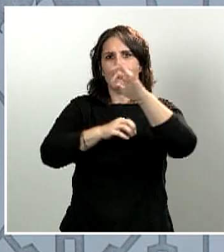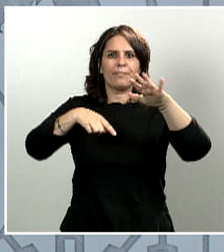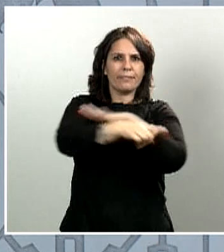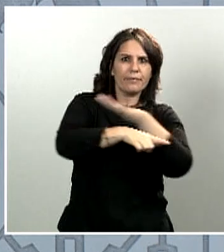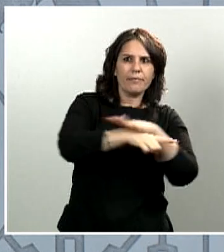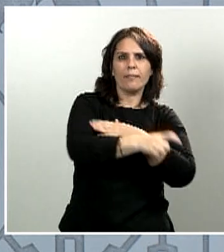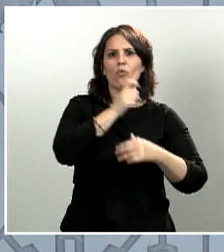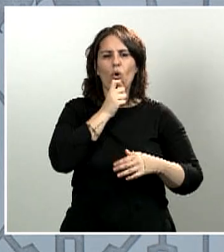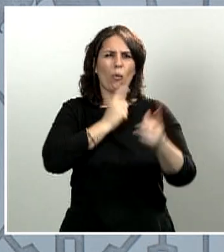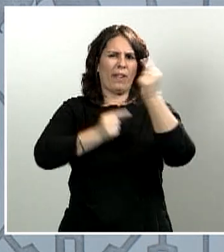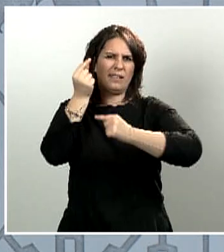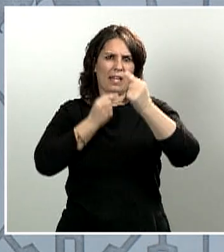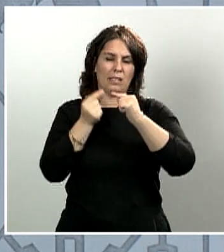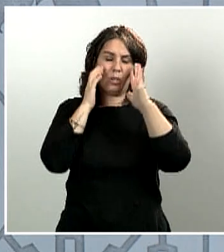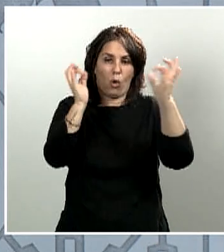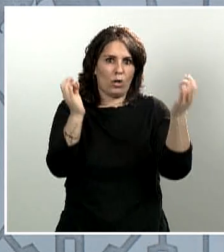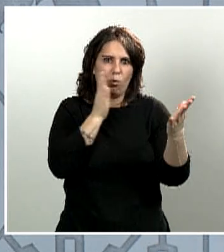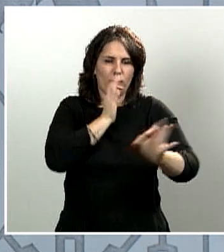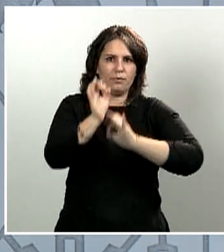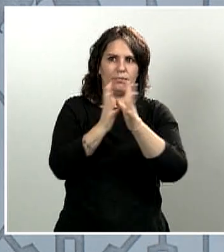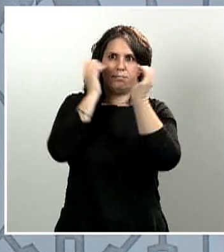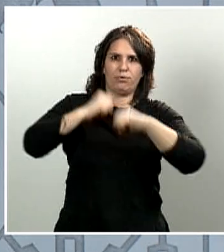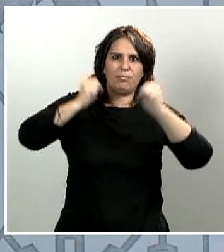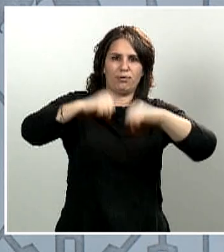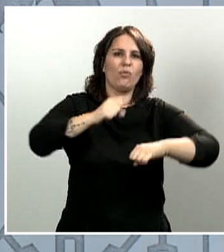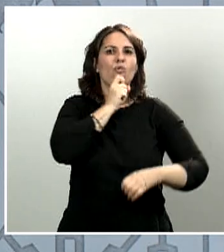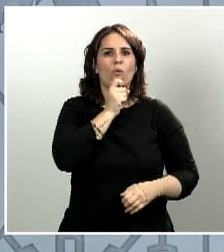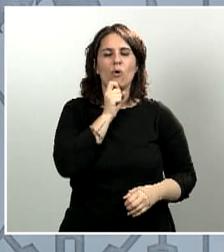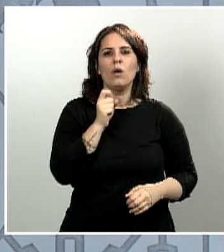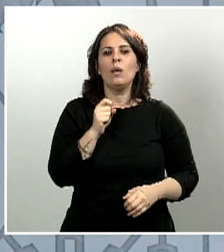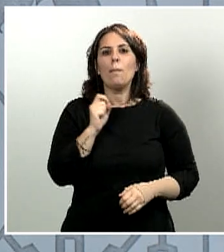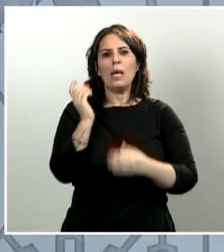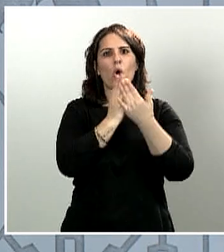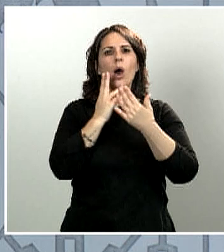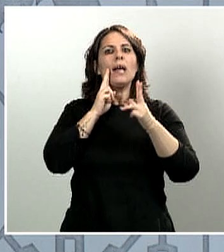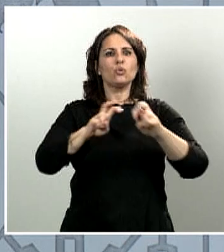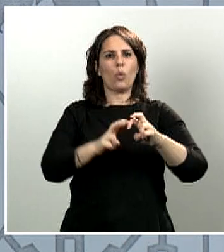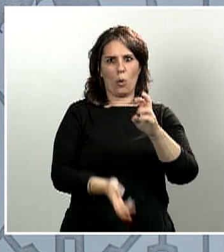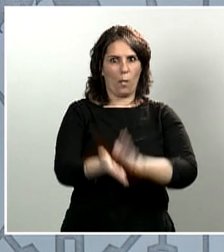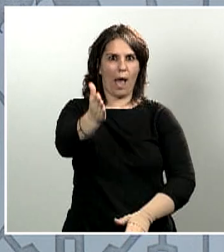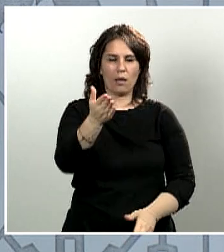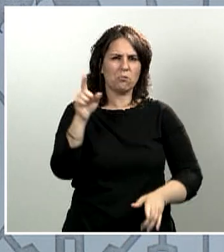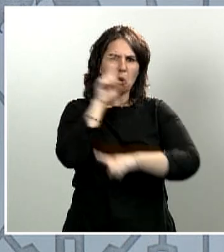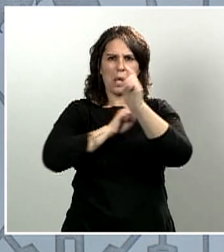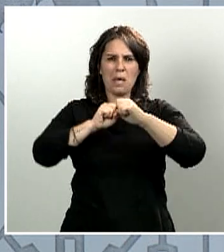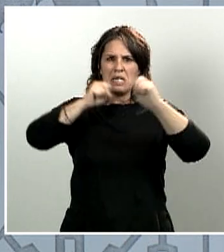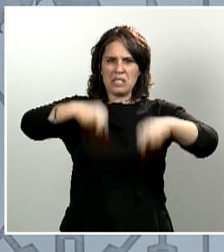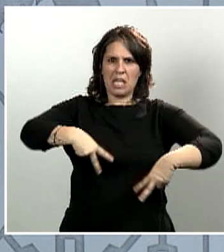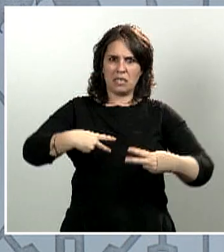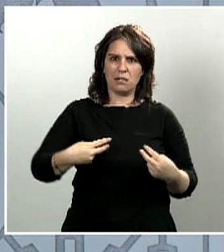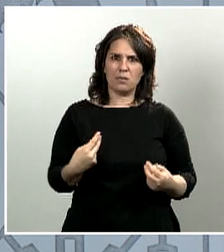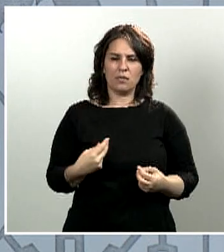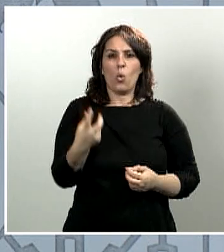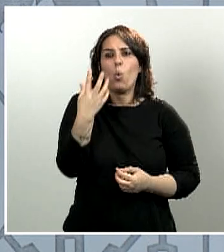detalles, pero el estudio va adelante sin mayores problemas, salvo estos retrasos que he